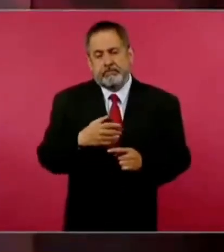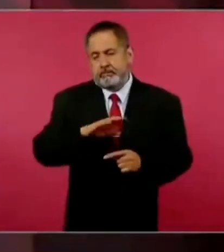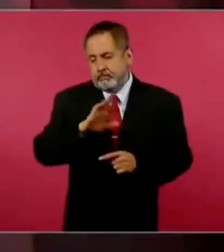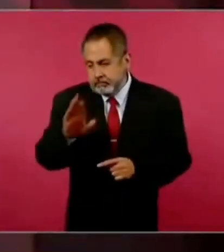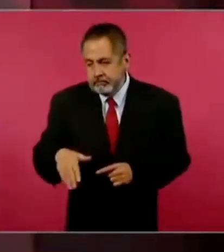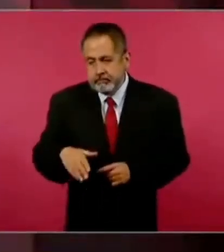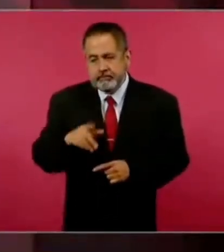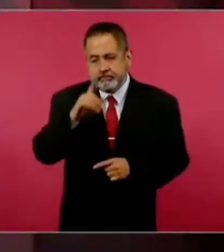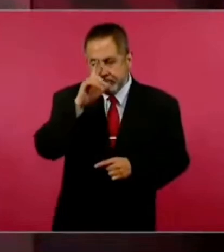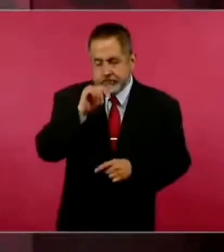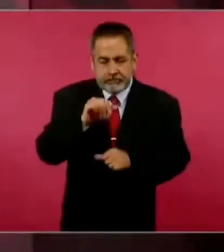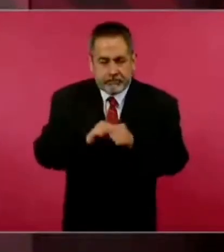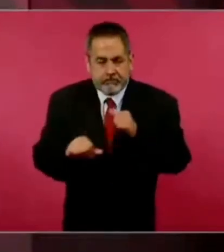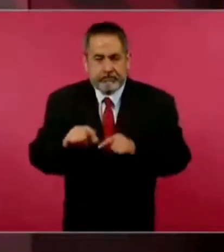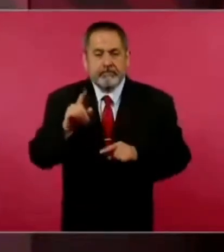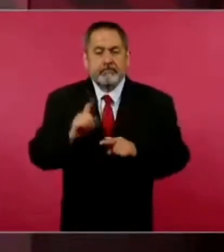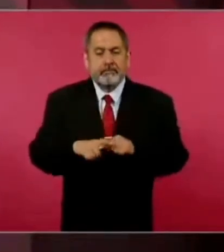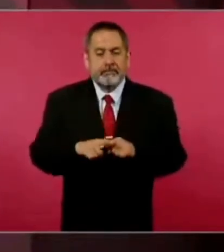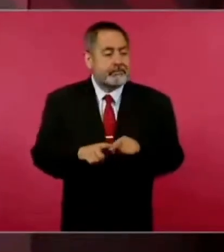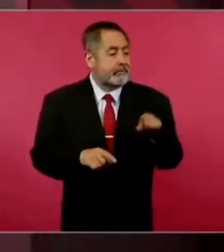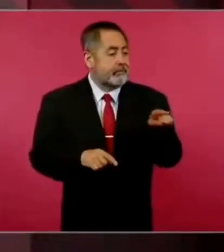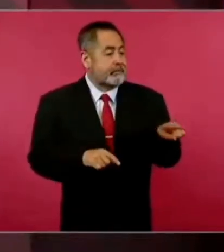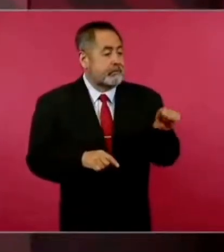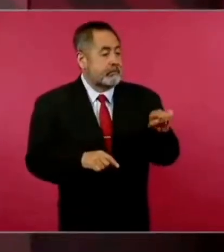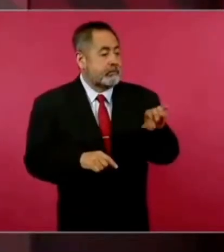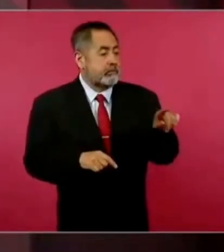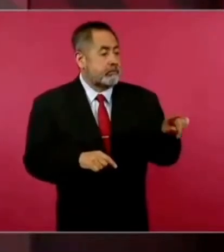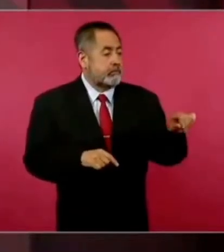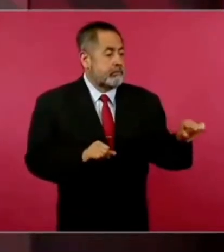quien lo sustituía era el presidente de la Corte.